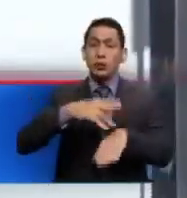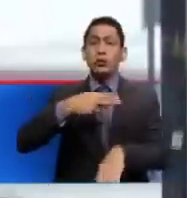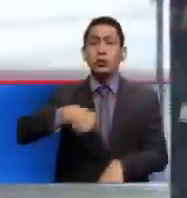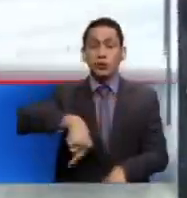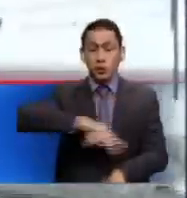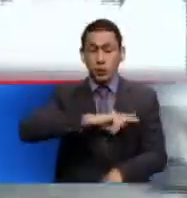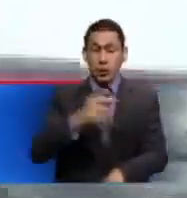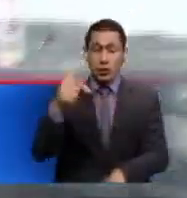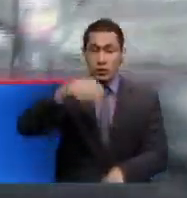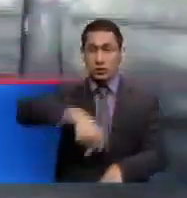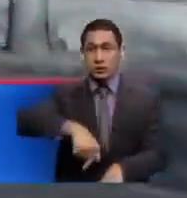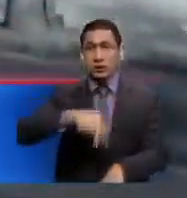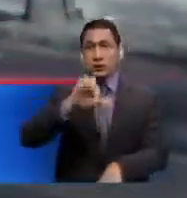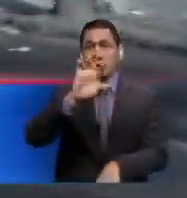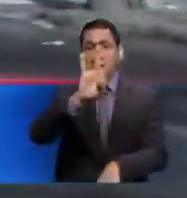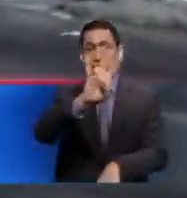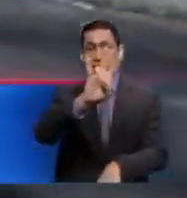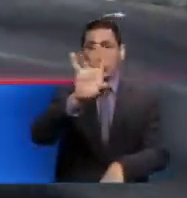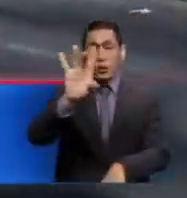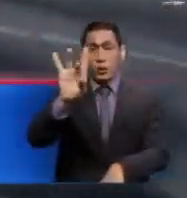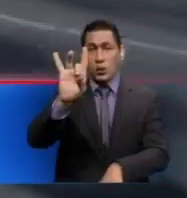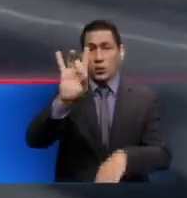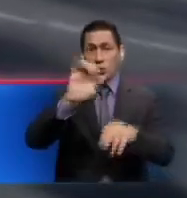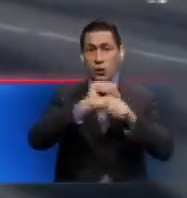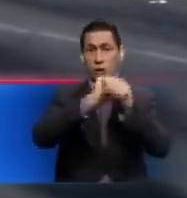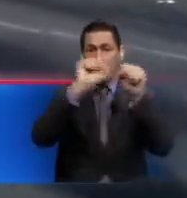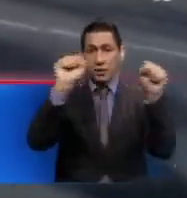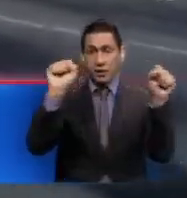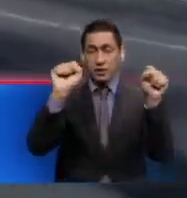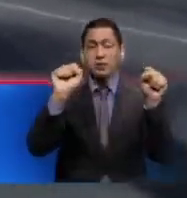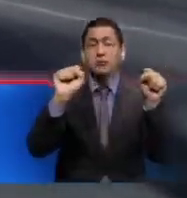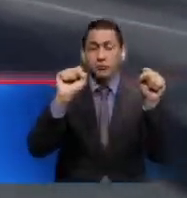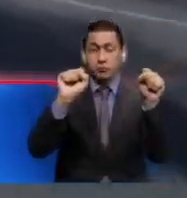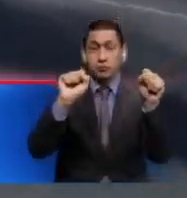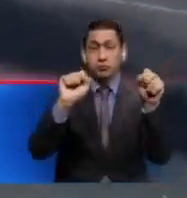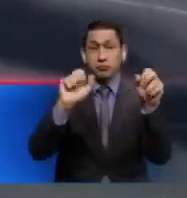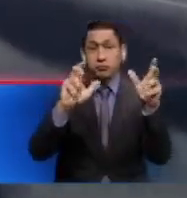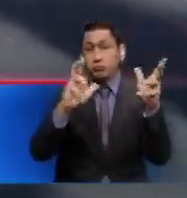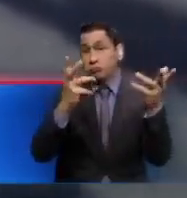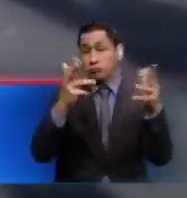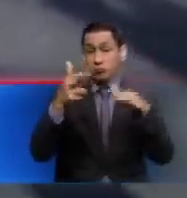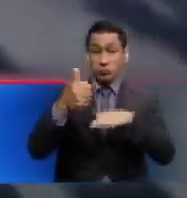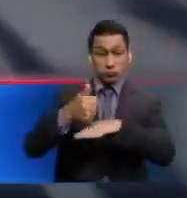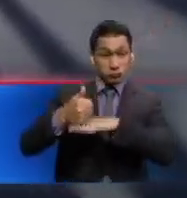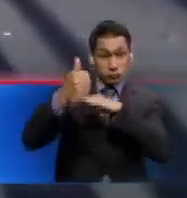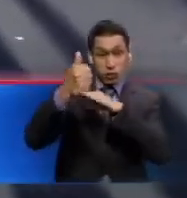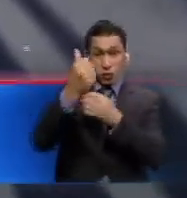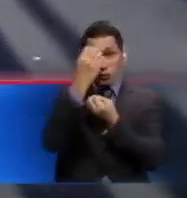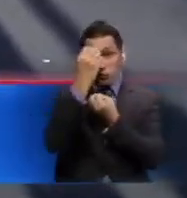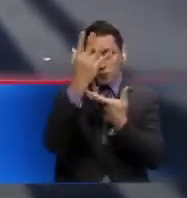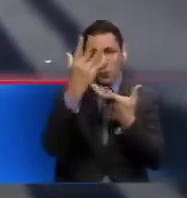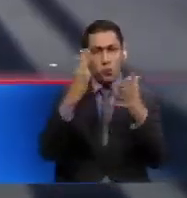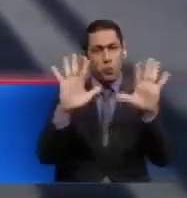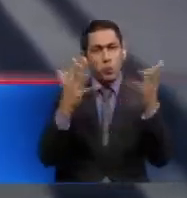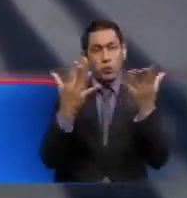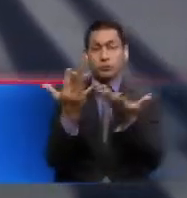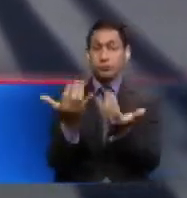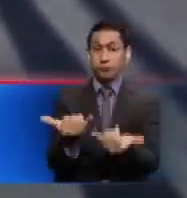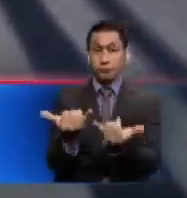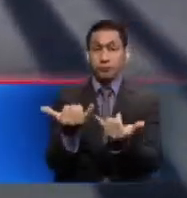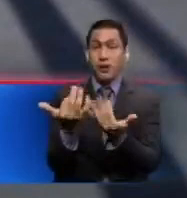son exactamente 7:08 de la mañana. Hasta el momento no hay una declaración oficial sobre este segundo